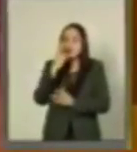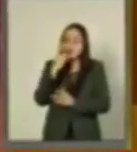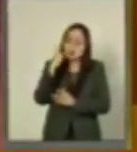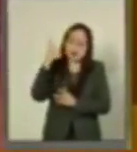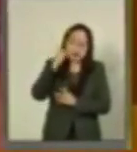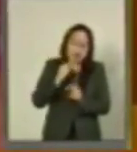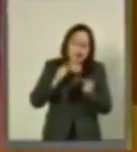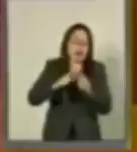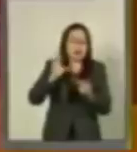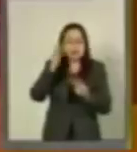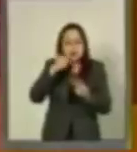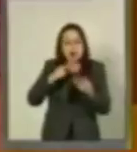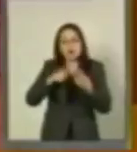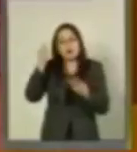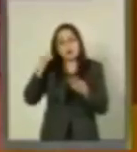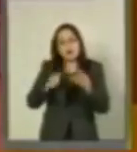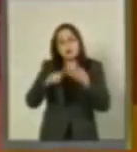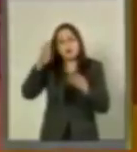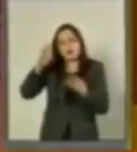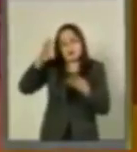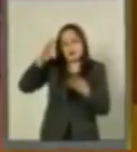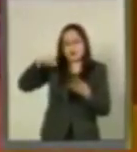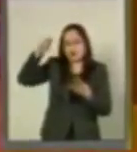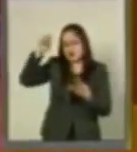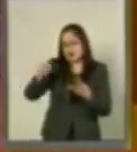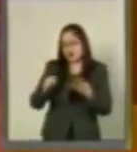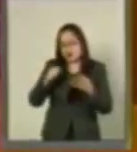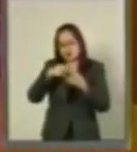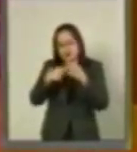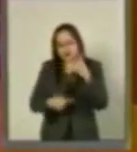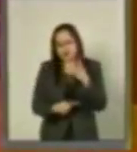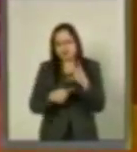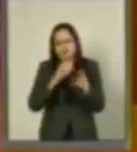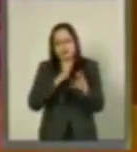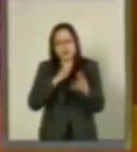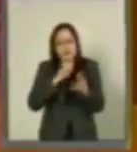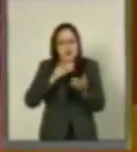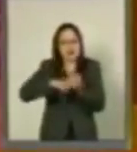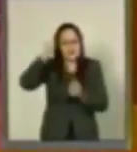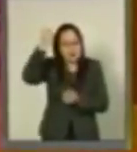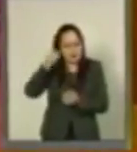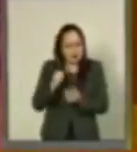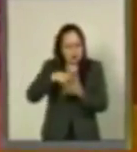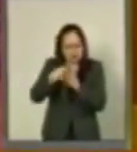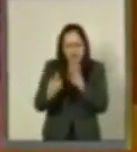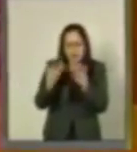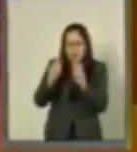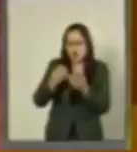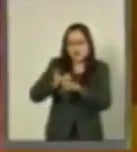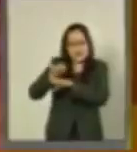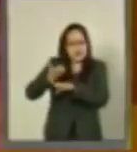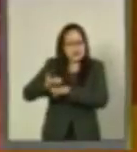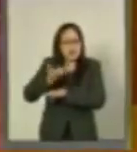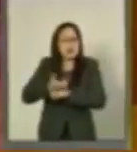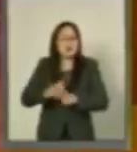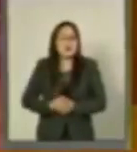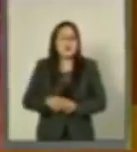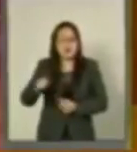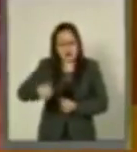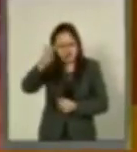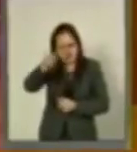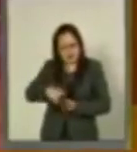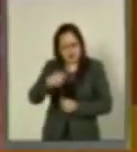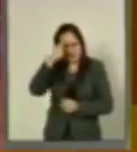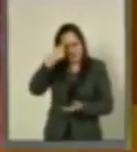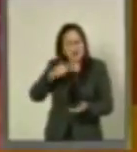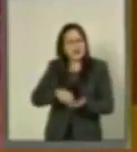Chihuahua, Tamaulipas, Veracruz, Baja, Baja Sur, Sinaloa y muchos estados. ¿Y usted cree de verdad que